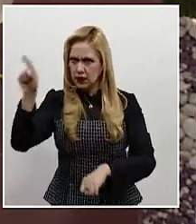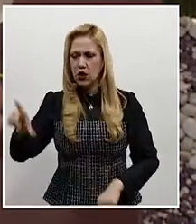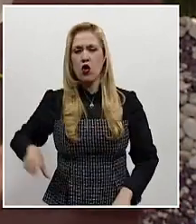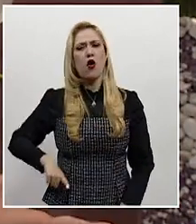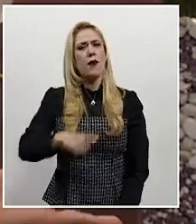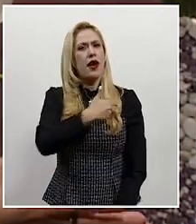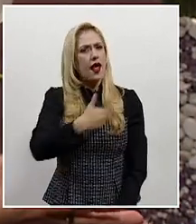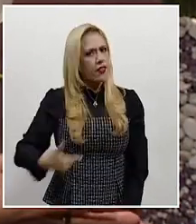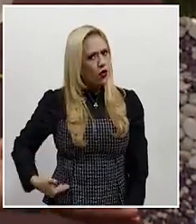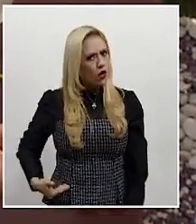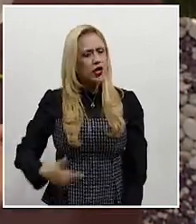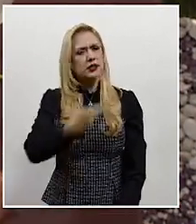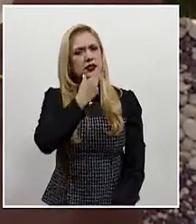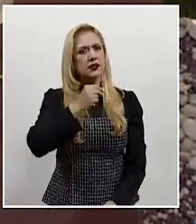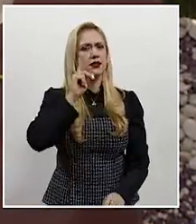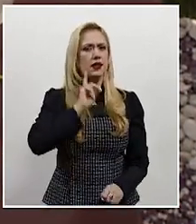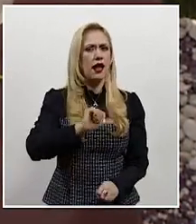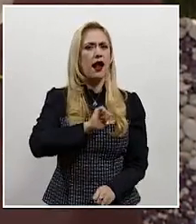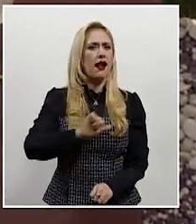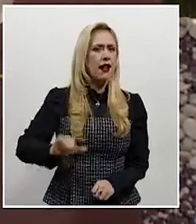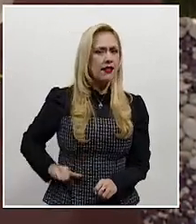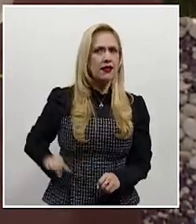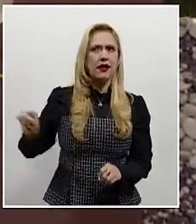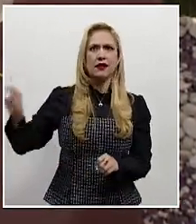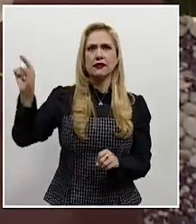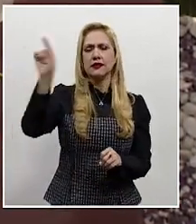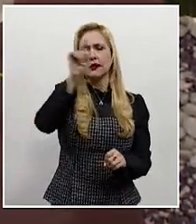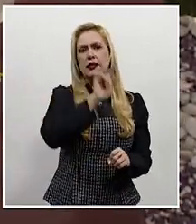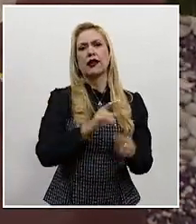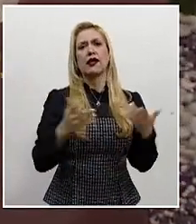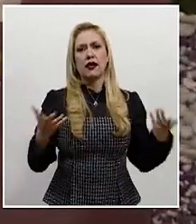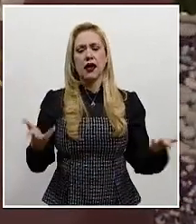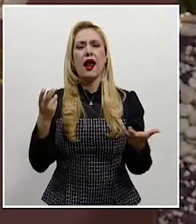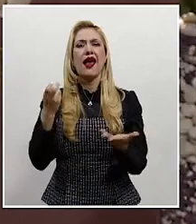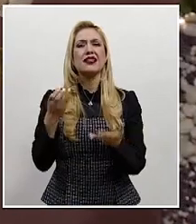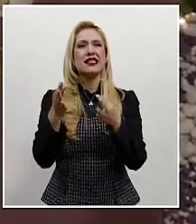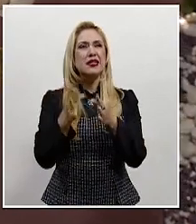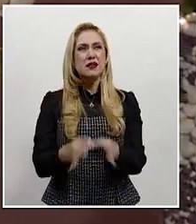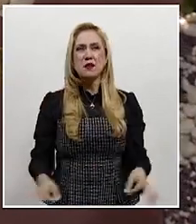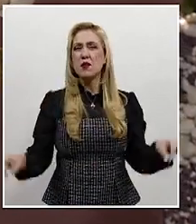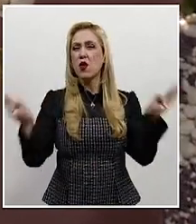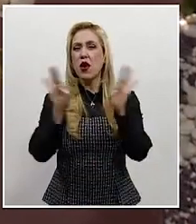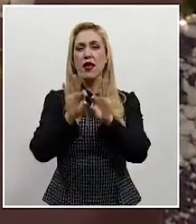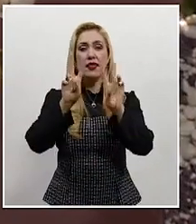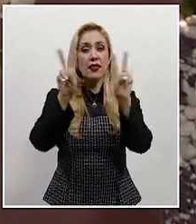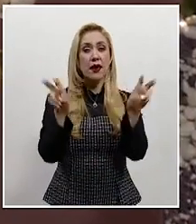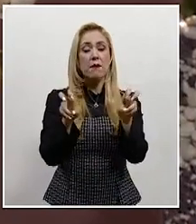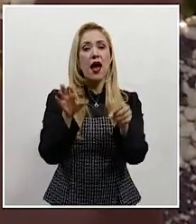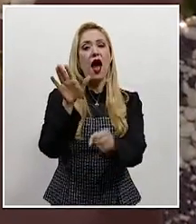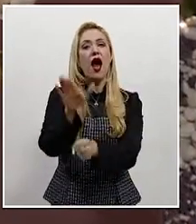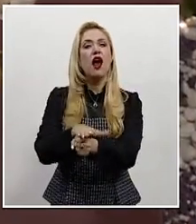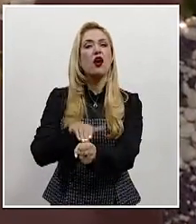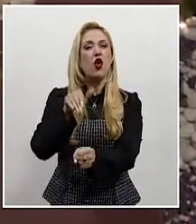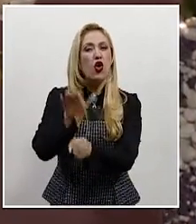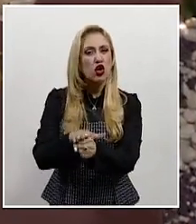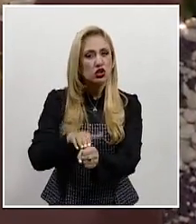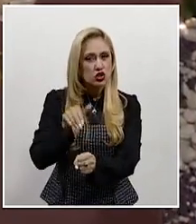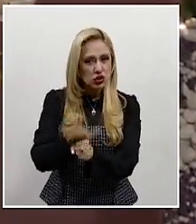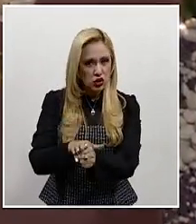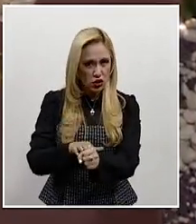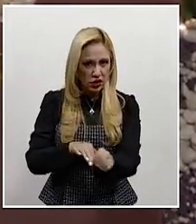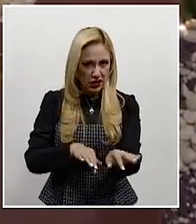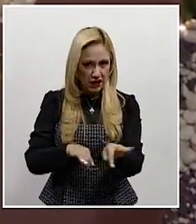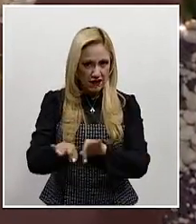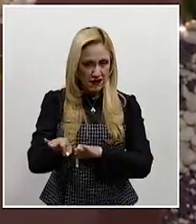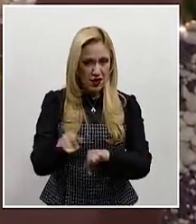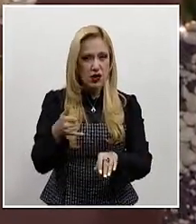gobernadores y gobernadoras, alcaldes. Y bueno, lo más importante es que sepa que el tema del acoso y el tema